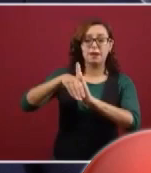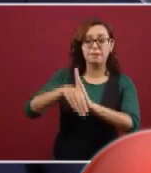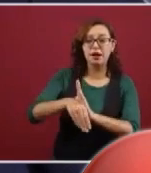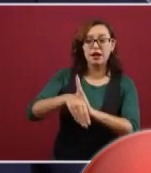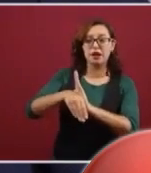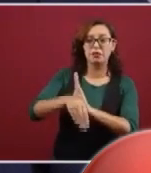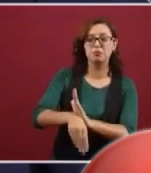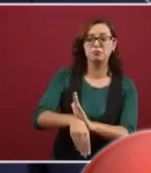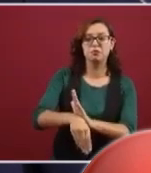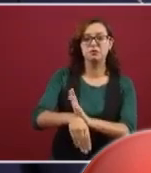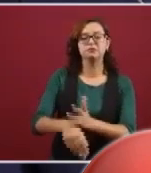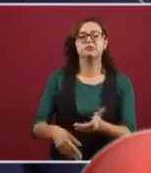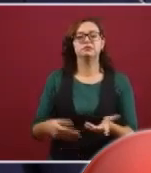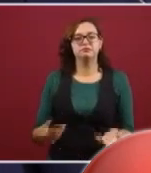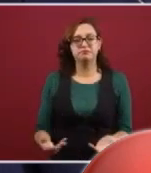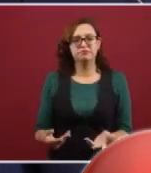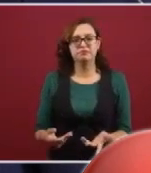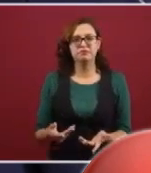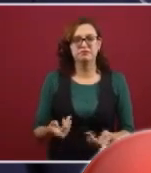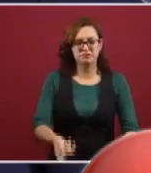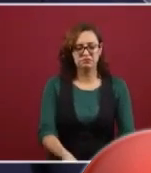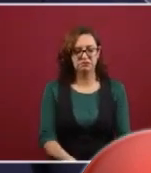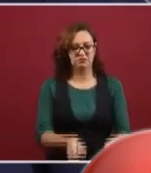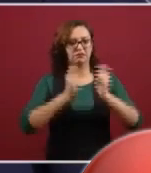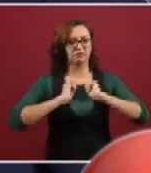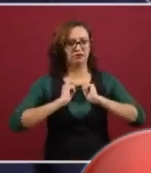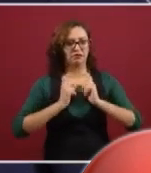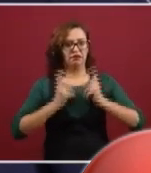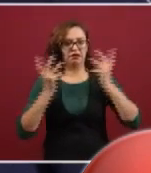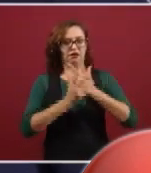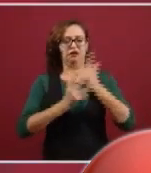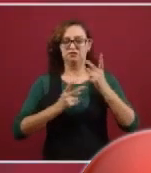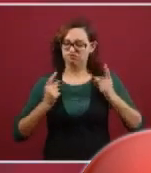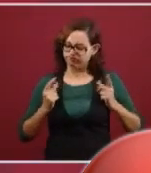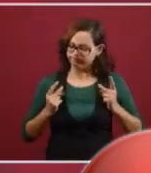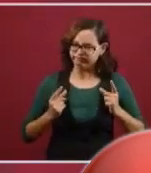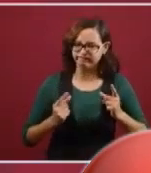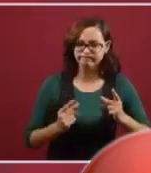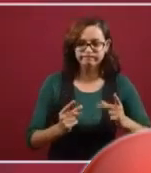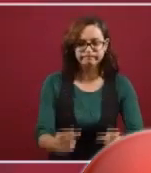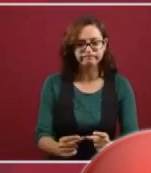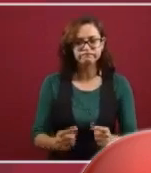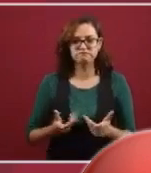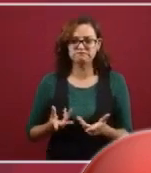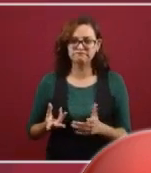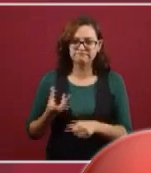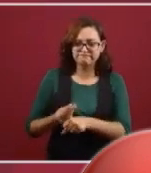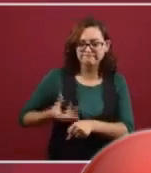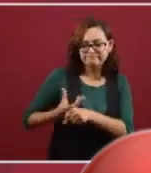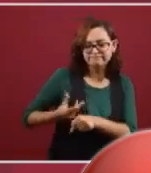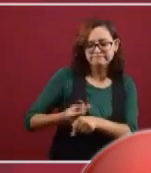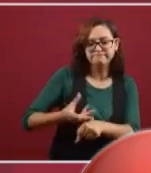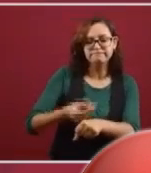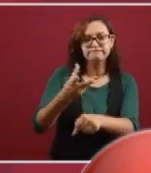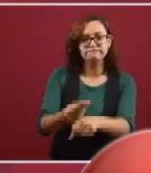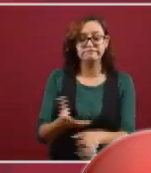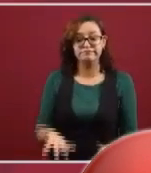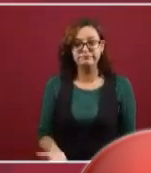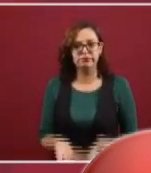eso se intervino en estos meses, se ha logrado estabilizar y ya se tiene el